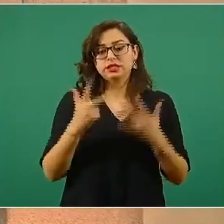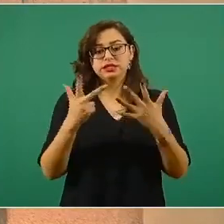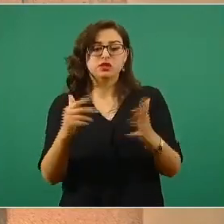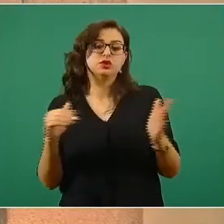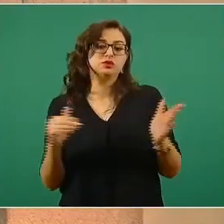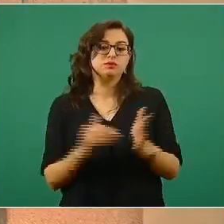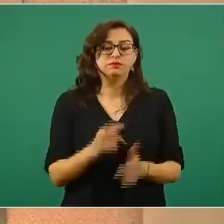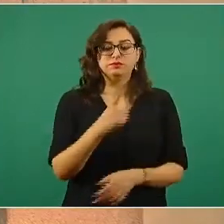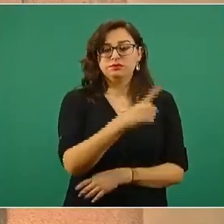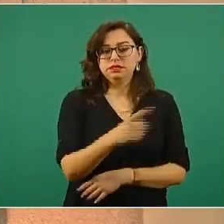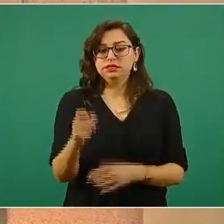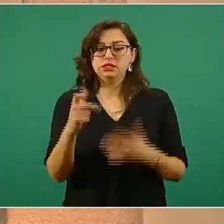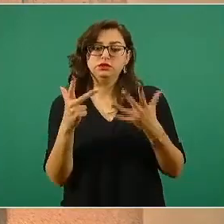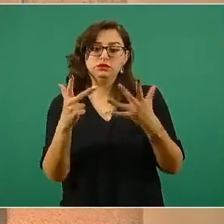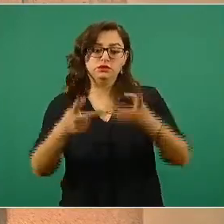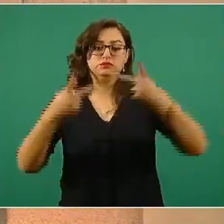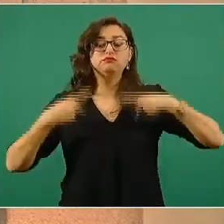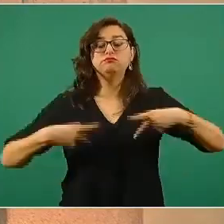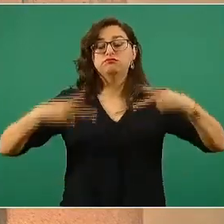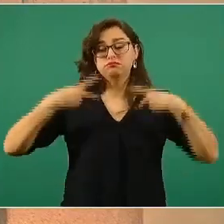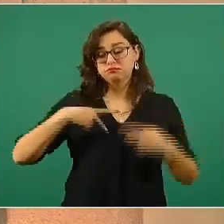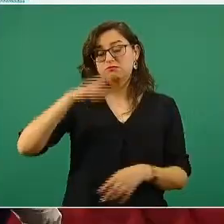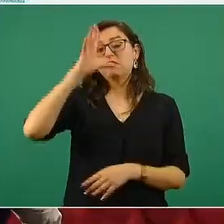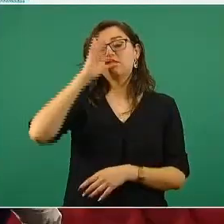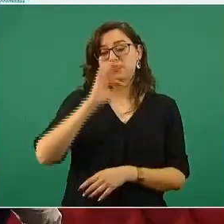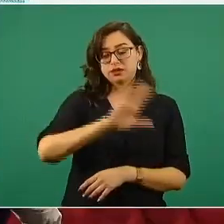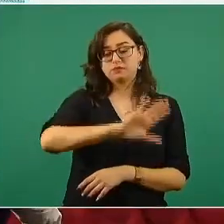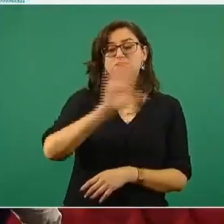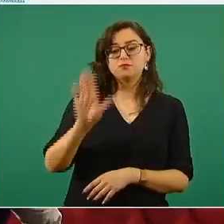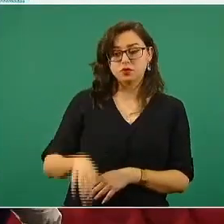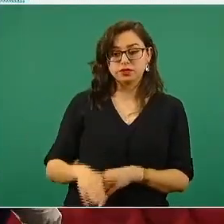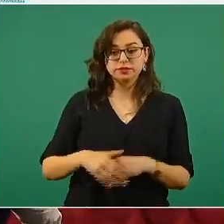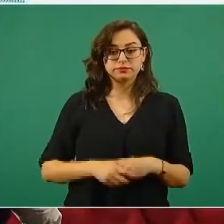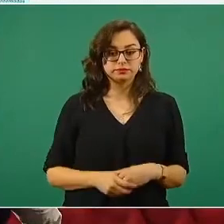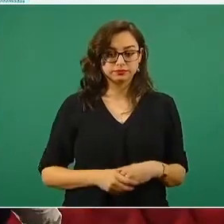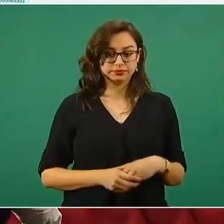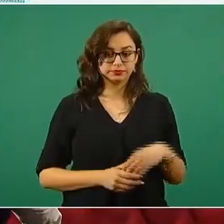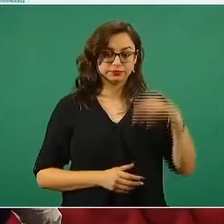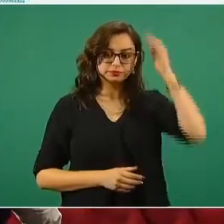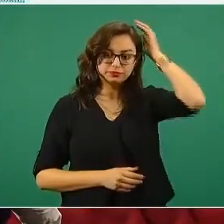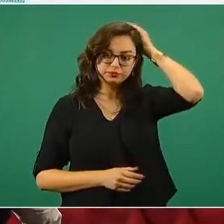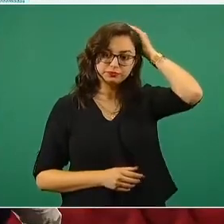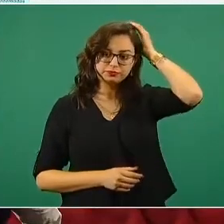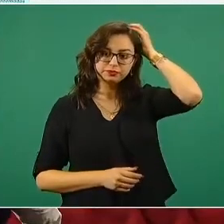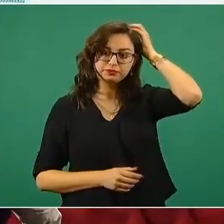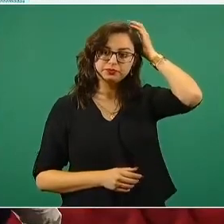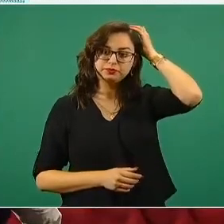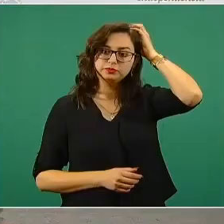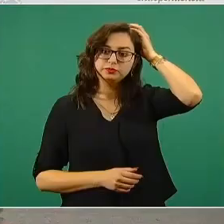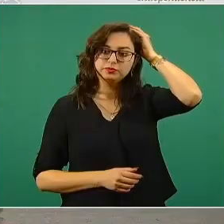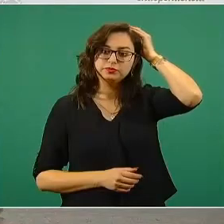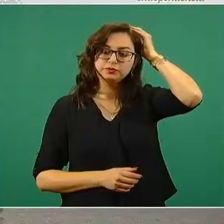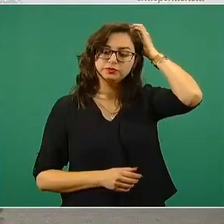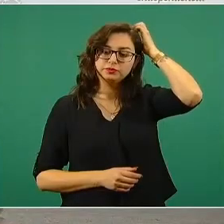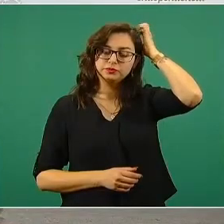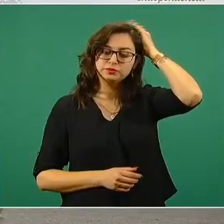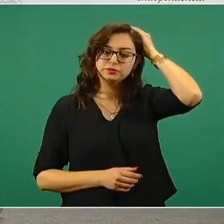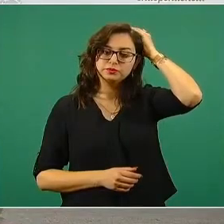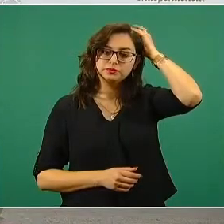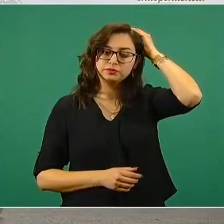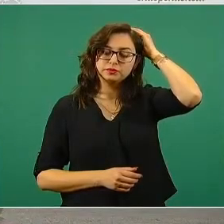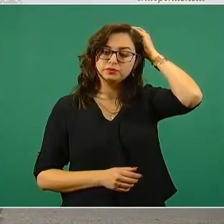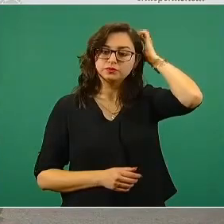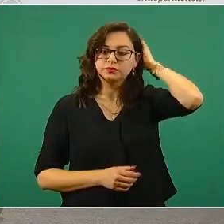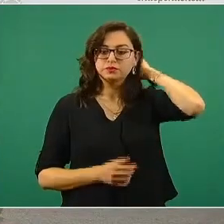178.108 personas a consecuencia de las complicaciones de la enfermedad. Si vemos la siguiente diapositiva, actualizamos también